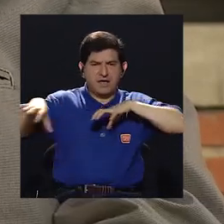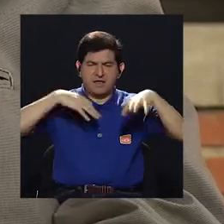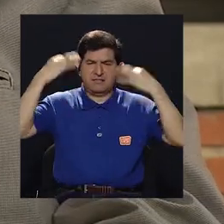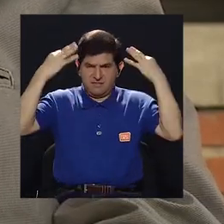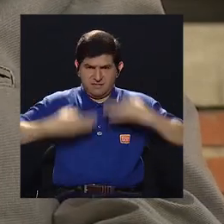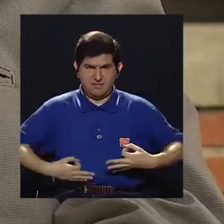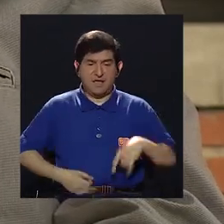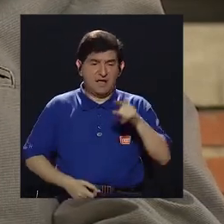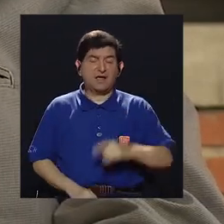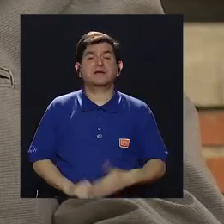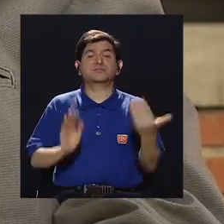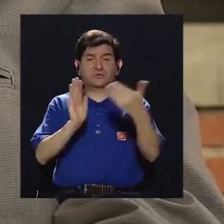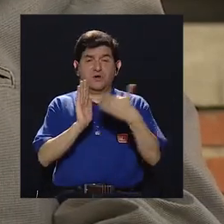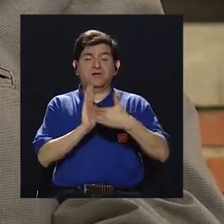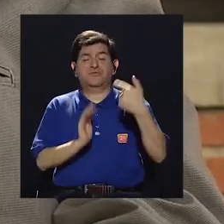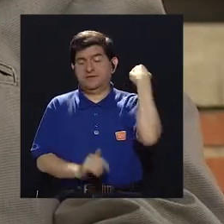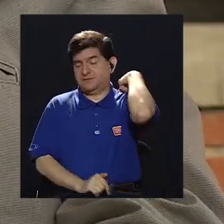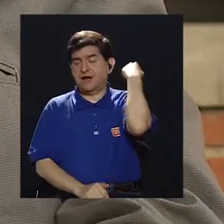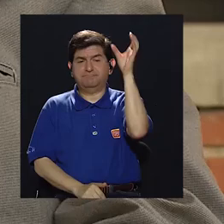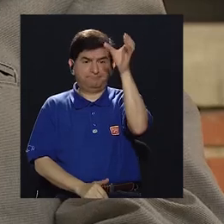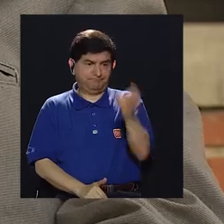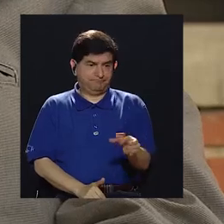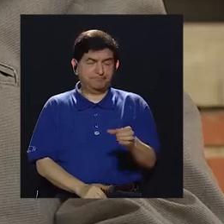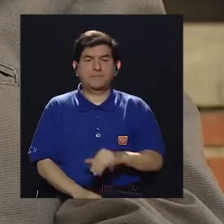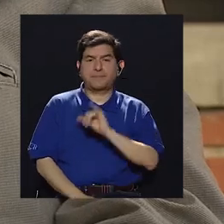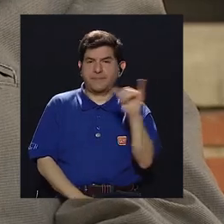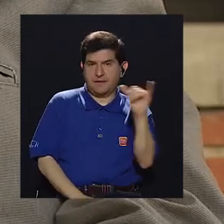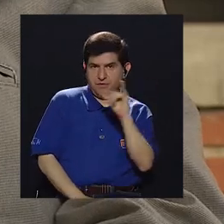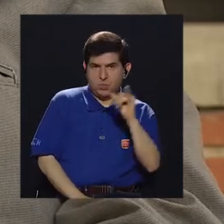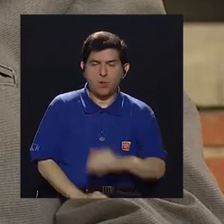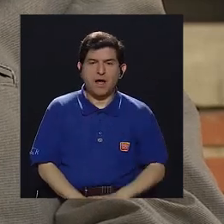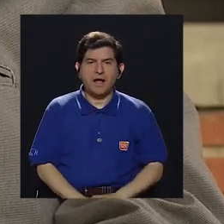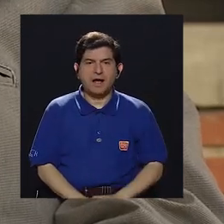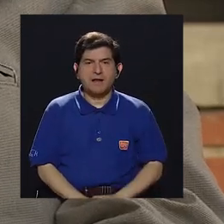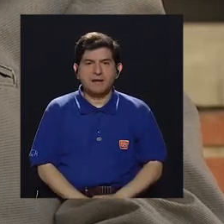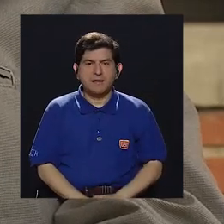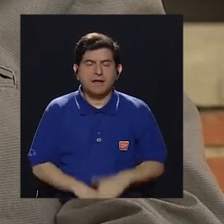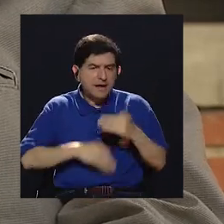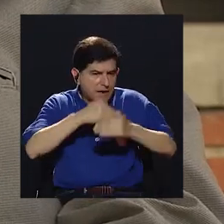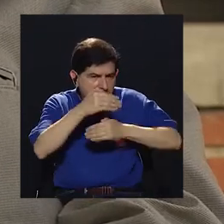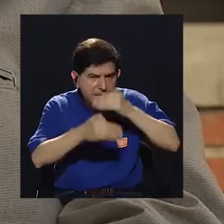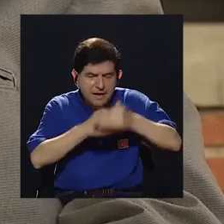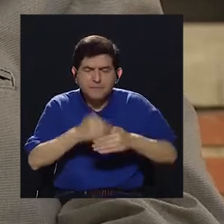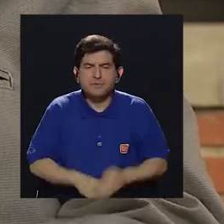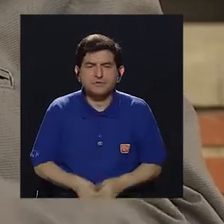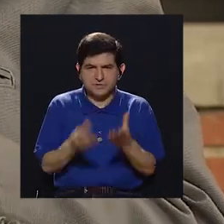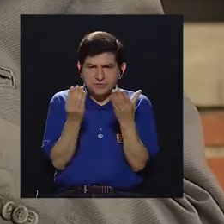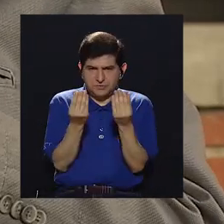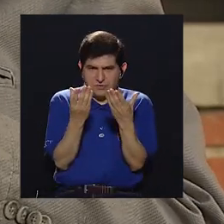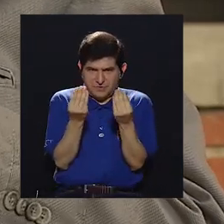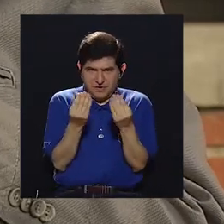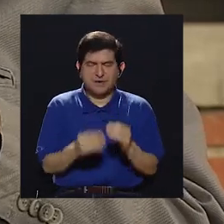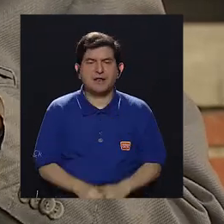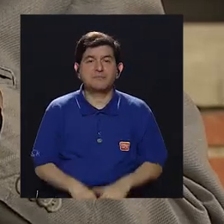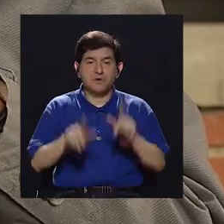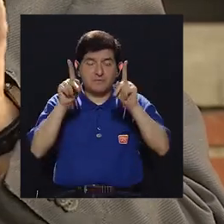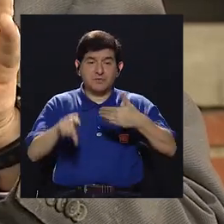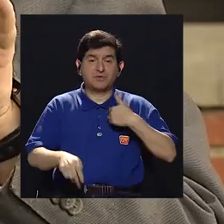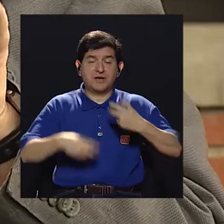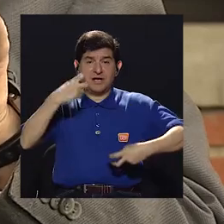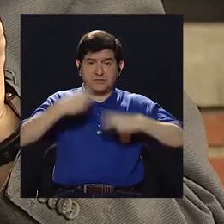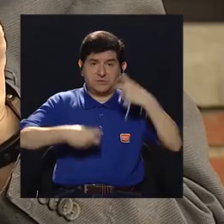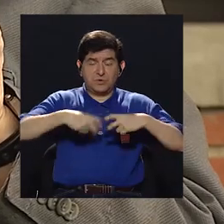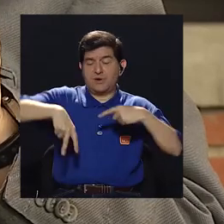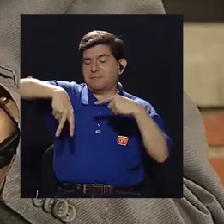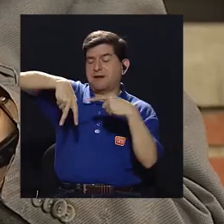eso produce a nivel de la columna. También, digamos, en el recorrido del nervio, por ejemplo, los pacientes que tienen algún